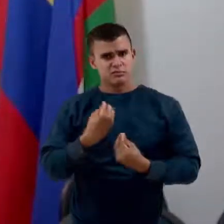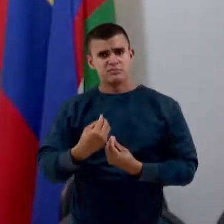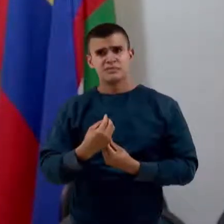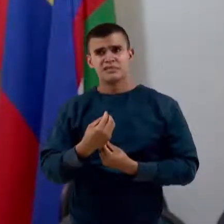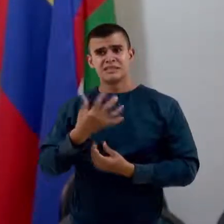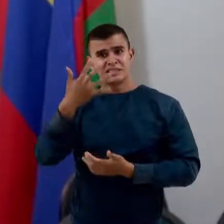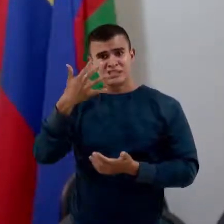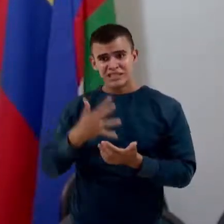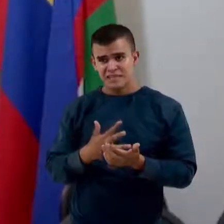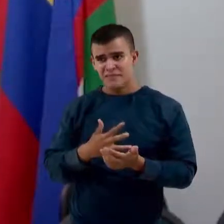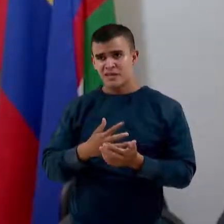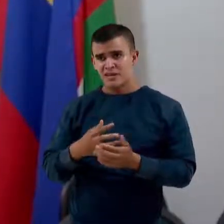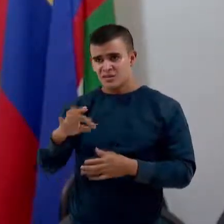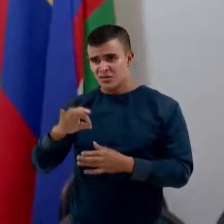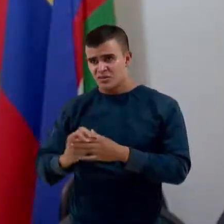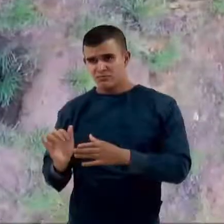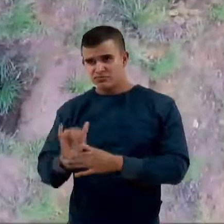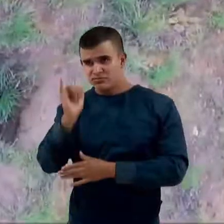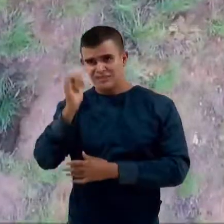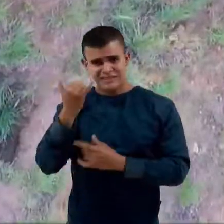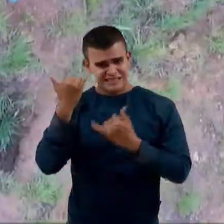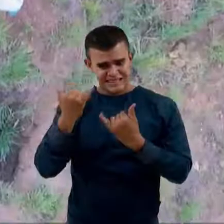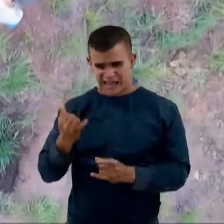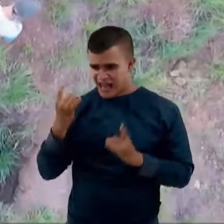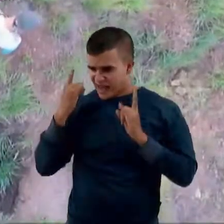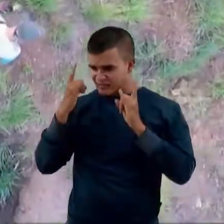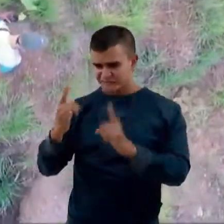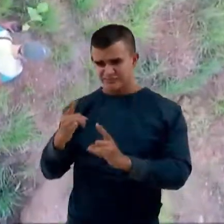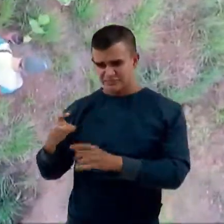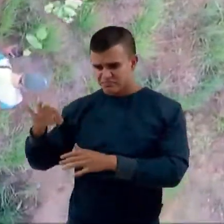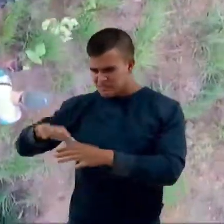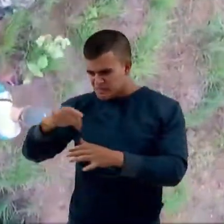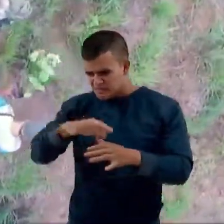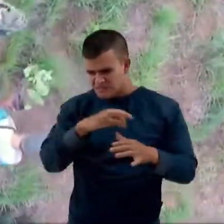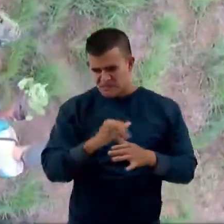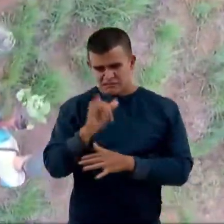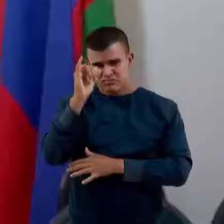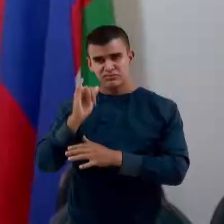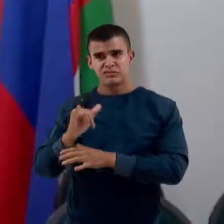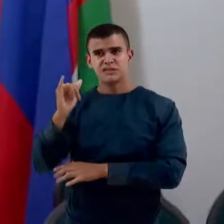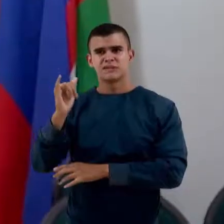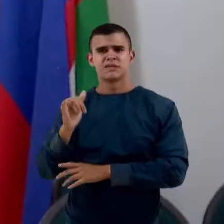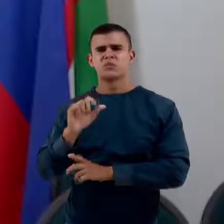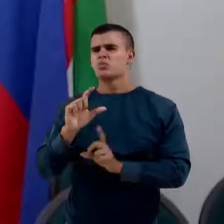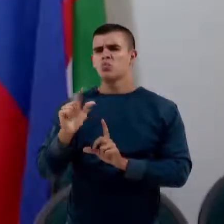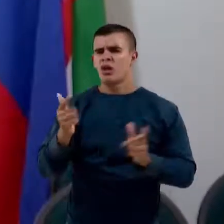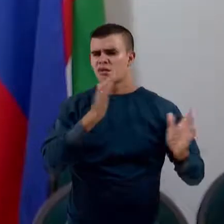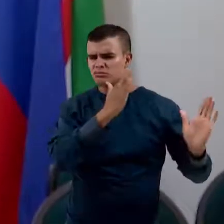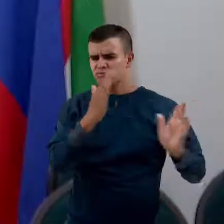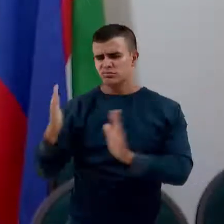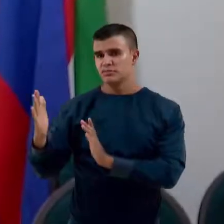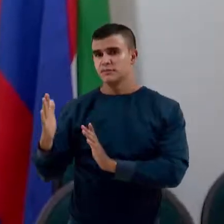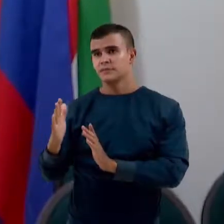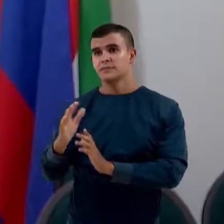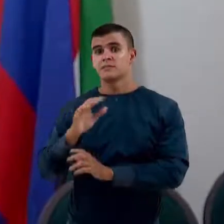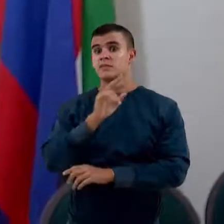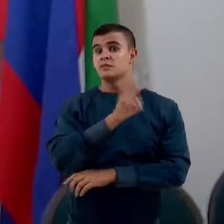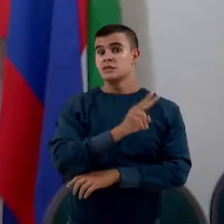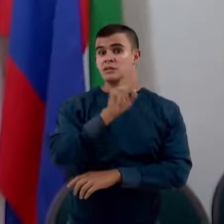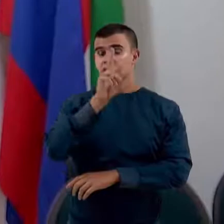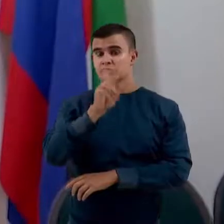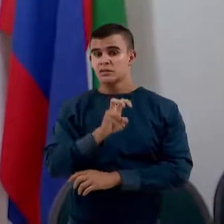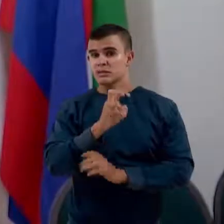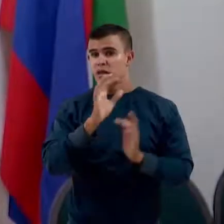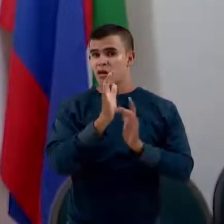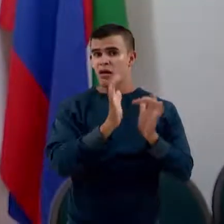pudimos evacuar los 5.000 árboles de un solo tacazo, por así decirlo. Entonces lo que se programó fue